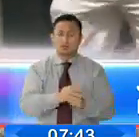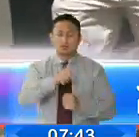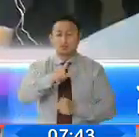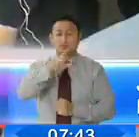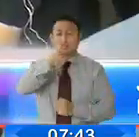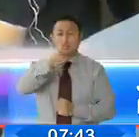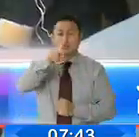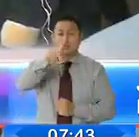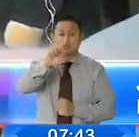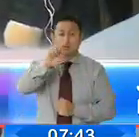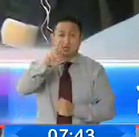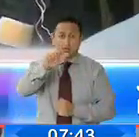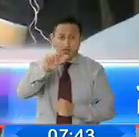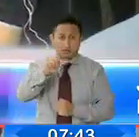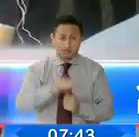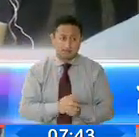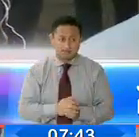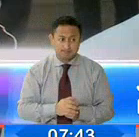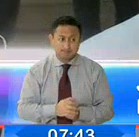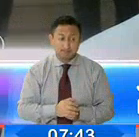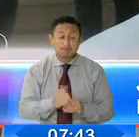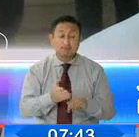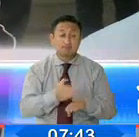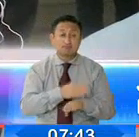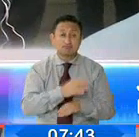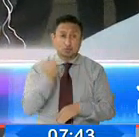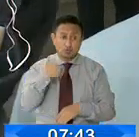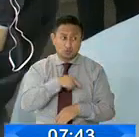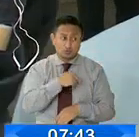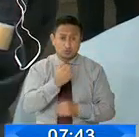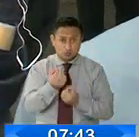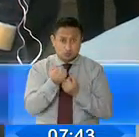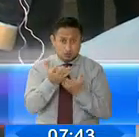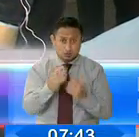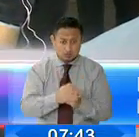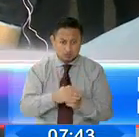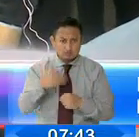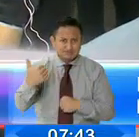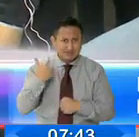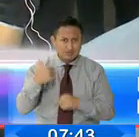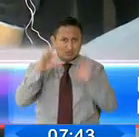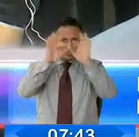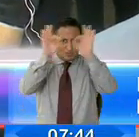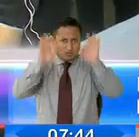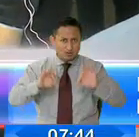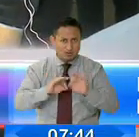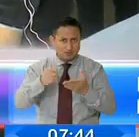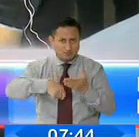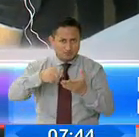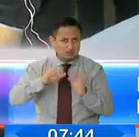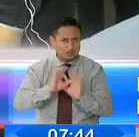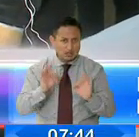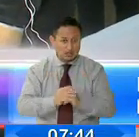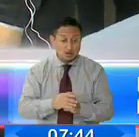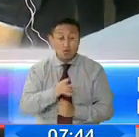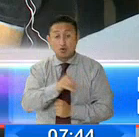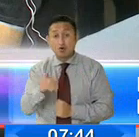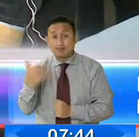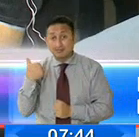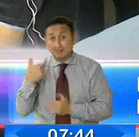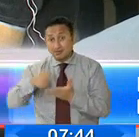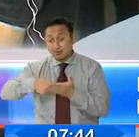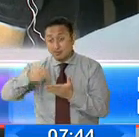Lupera. Nosotros habíamos tenido información de que habían formularios que no tenían firmas o que tenían firmas que